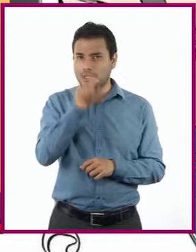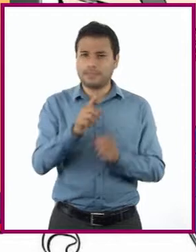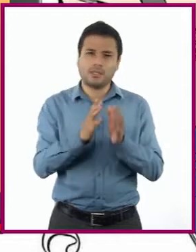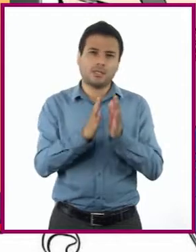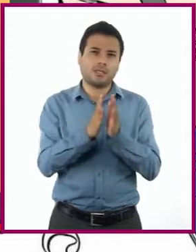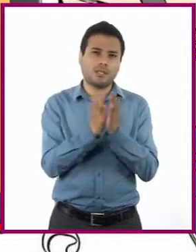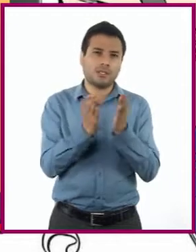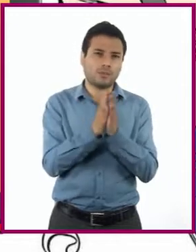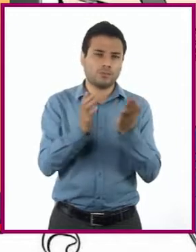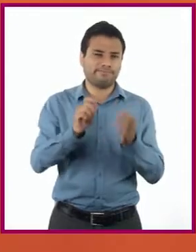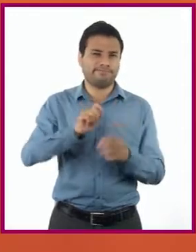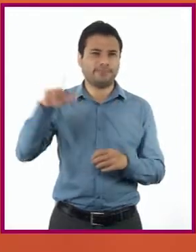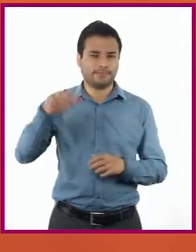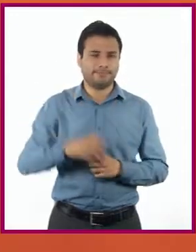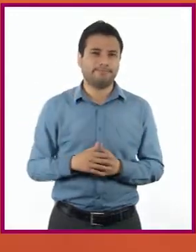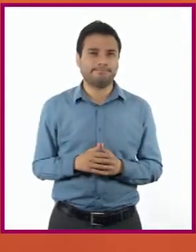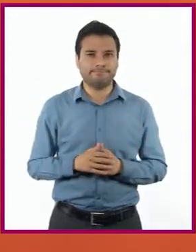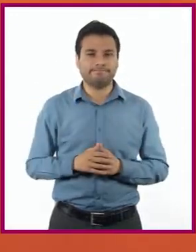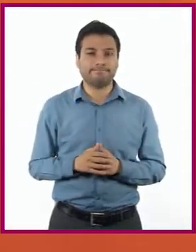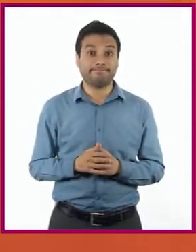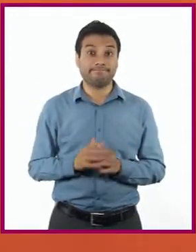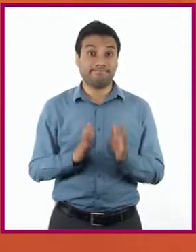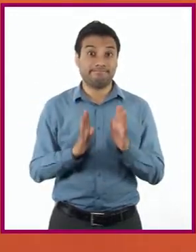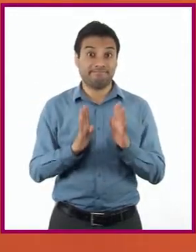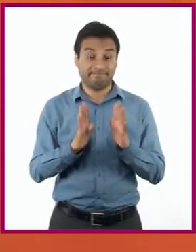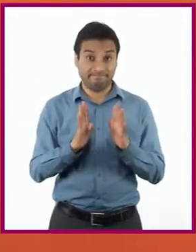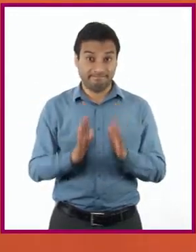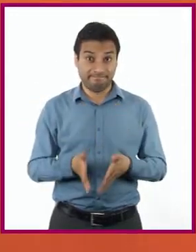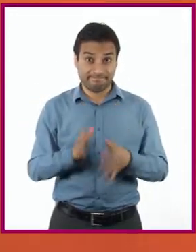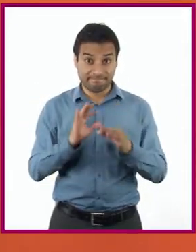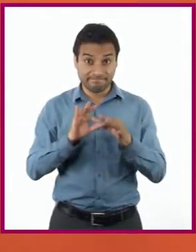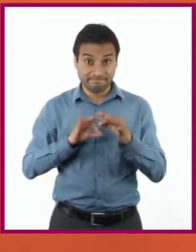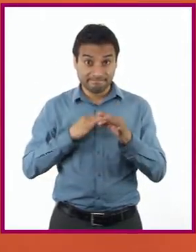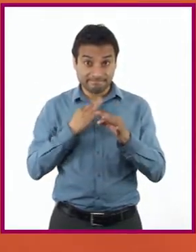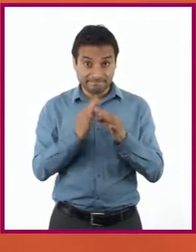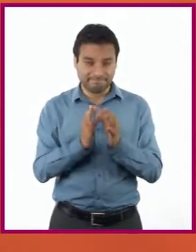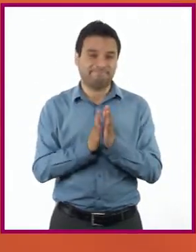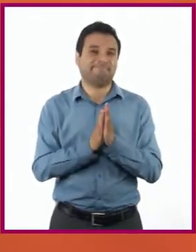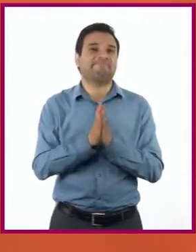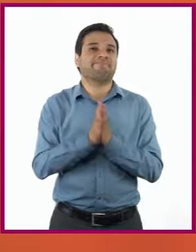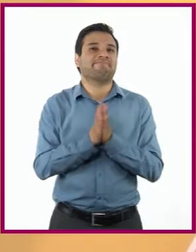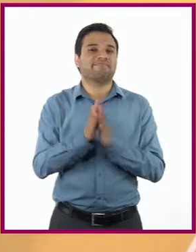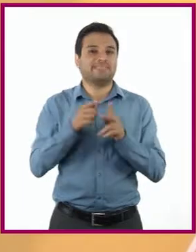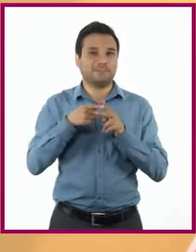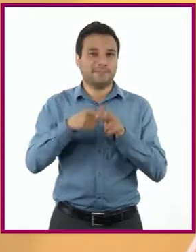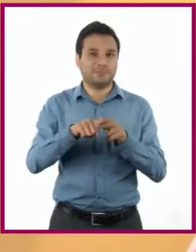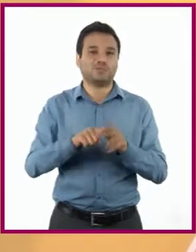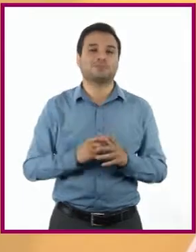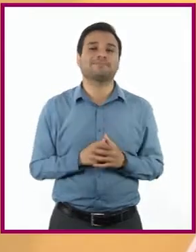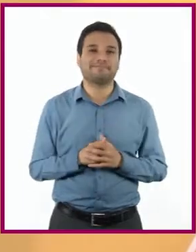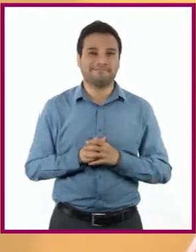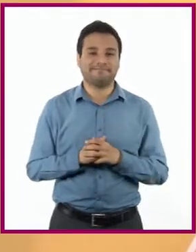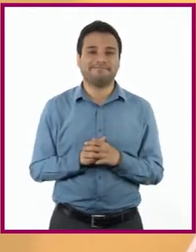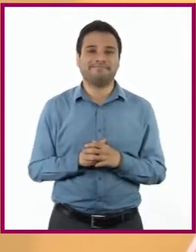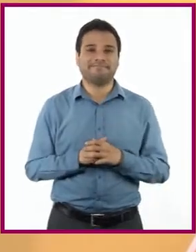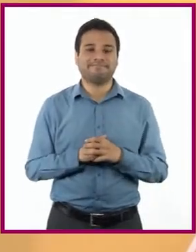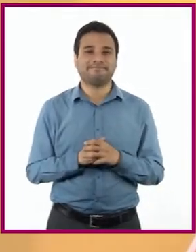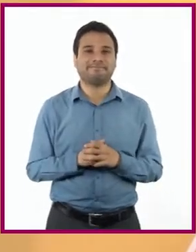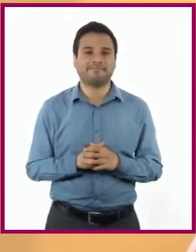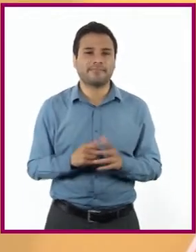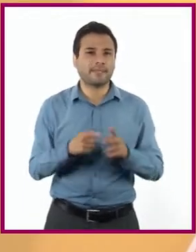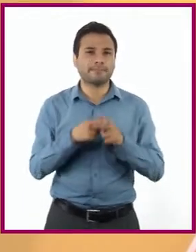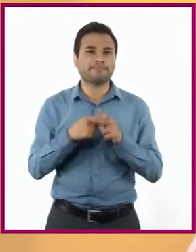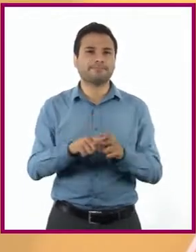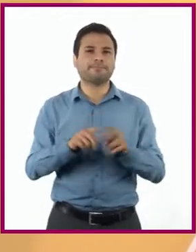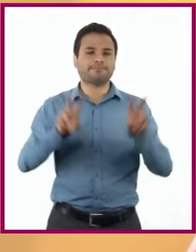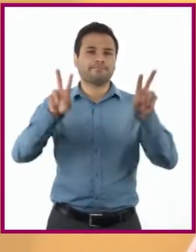texto especializados. Si ya tenemos todo listo, comencemos. Para entrar en el tema, les